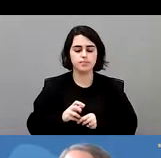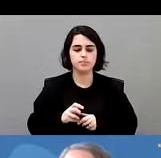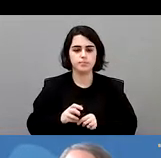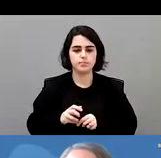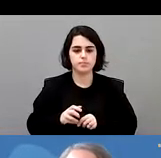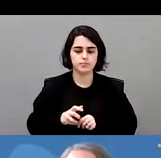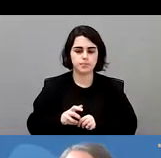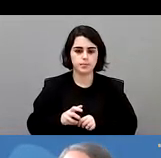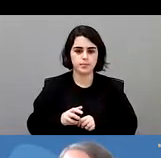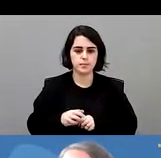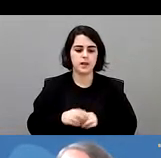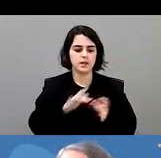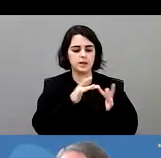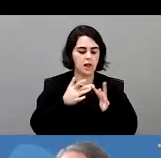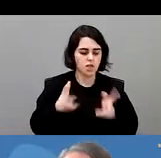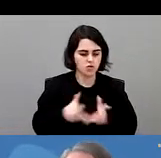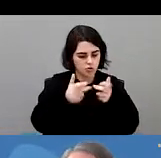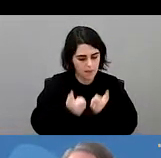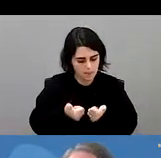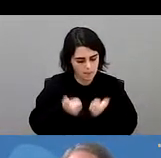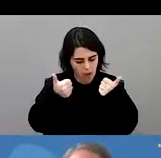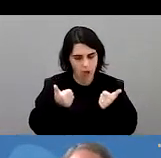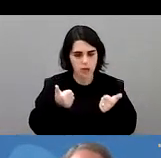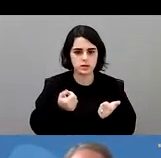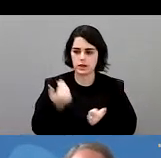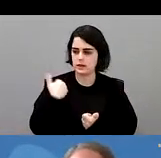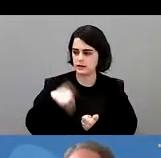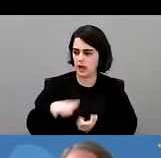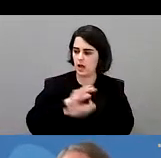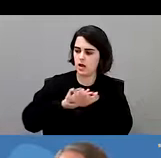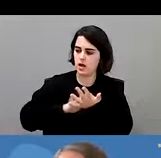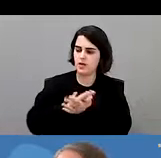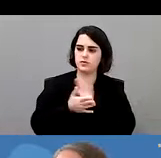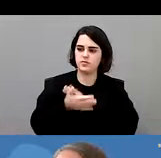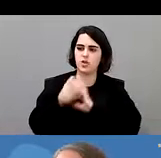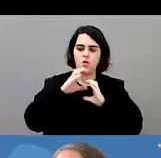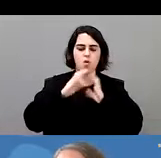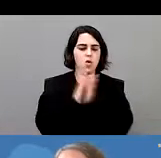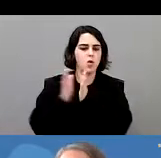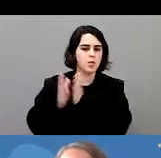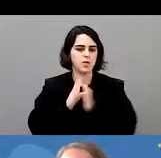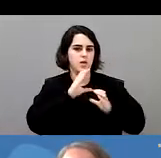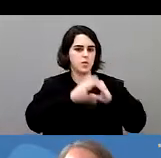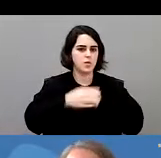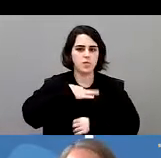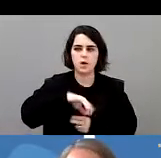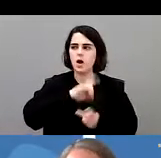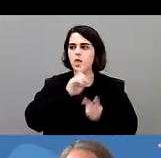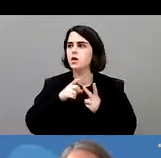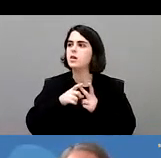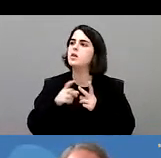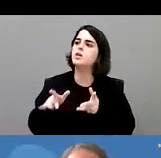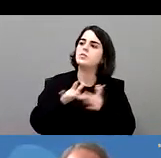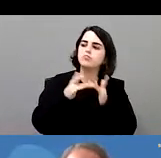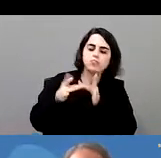Potencian la interacción social, lo hemos oído ya mencionar, el poder comunicarme con los compañeros, el poder tener unas relaciones sociales más